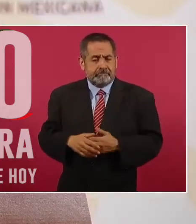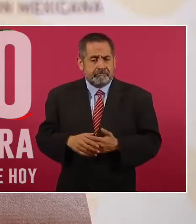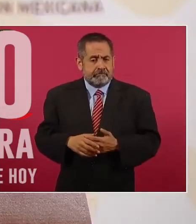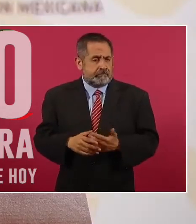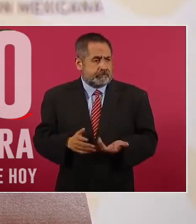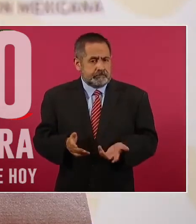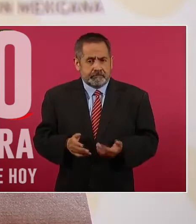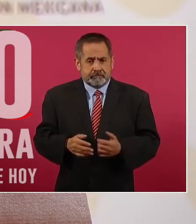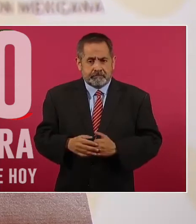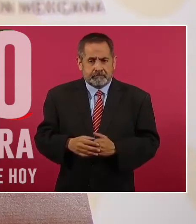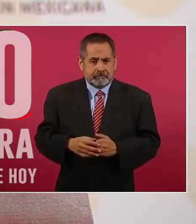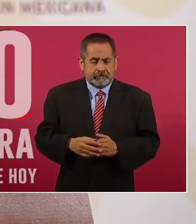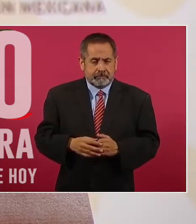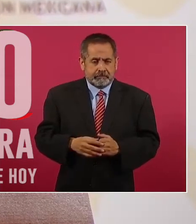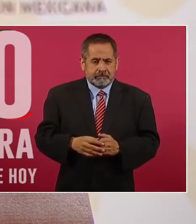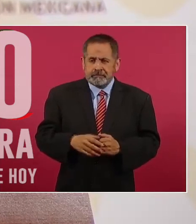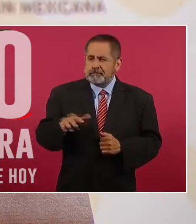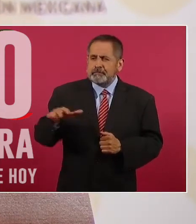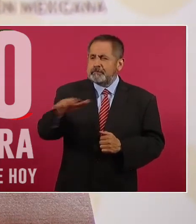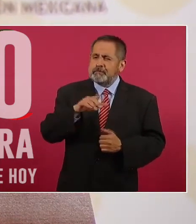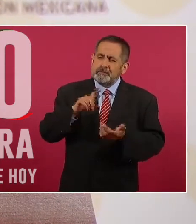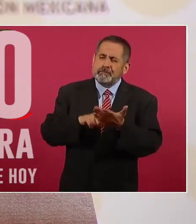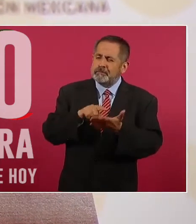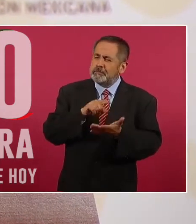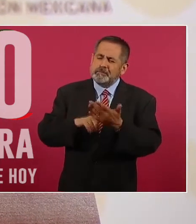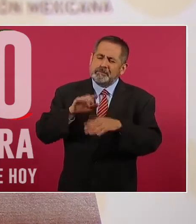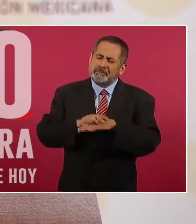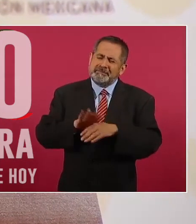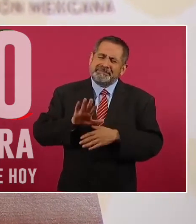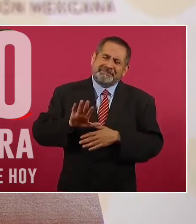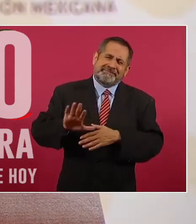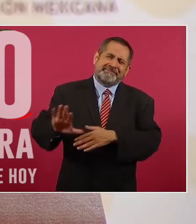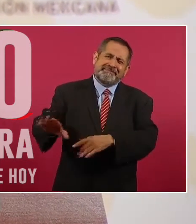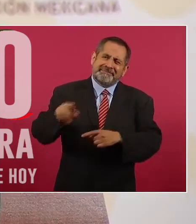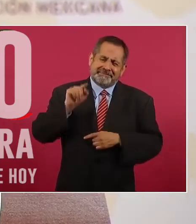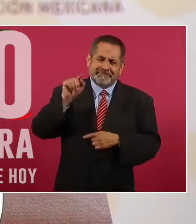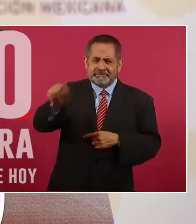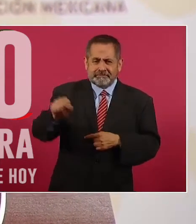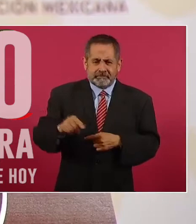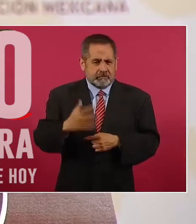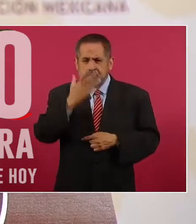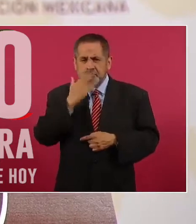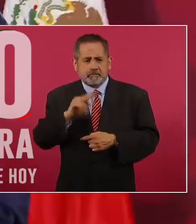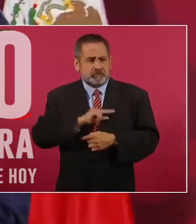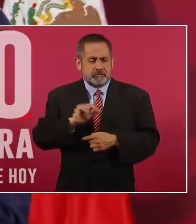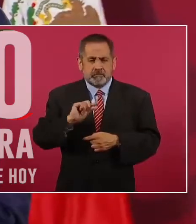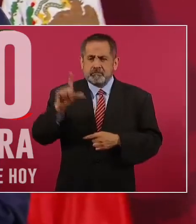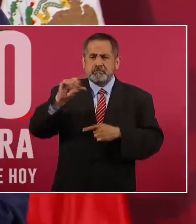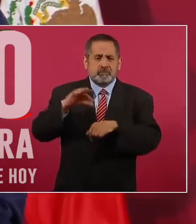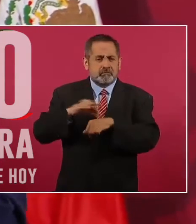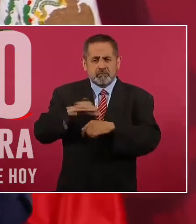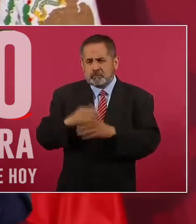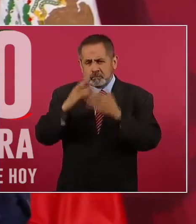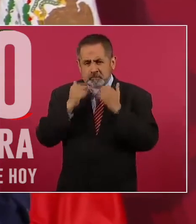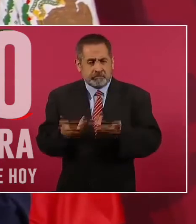las zonas marginadas, apartadas. Ahí no hay especialistas. Y